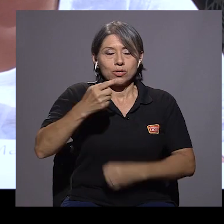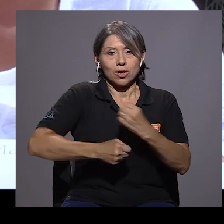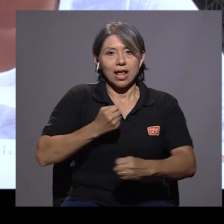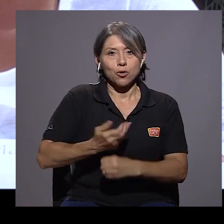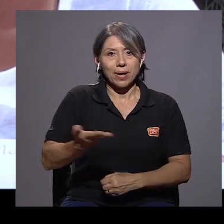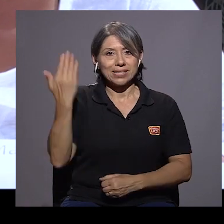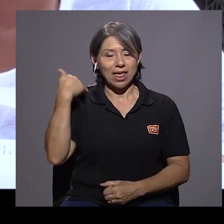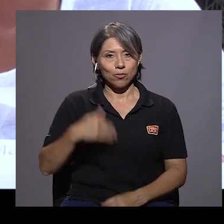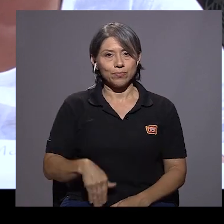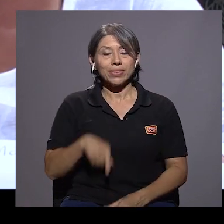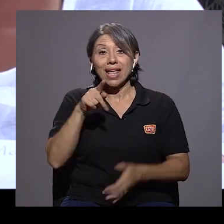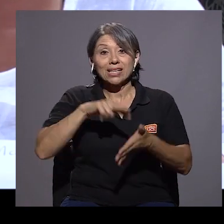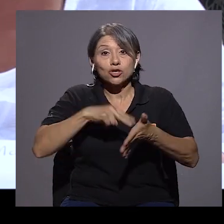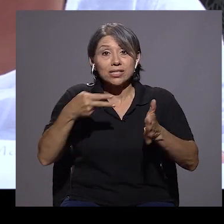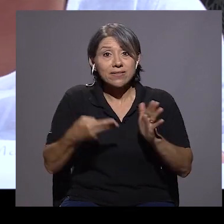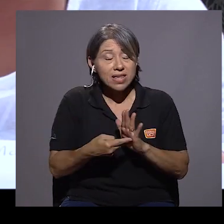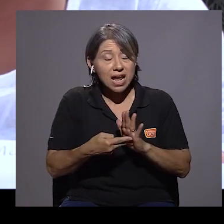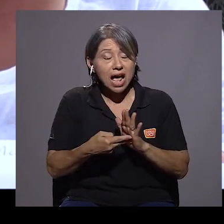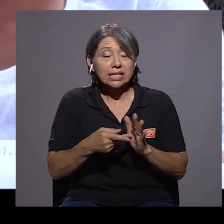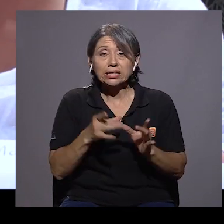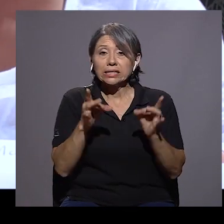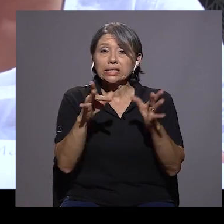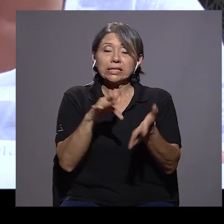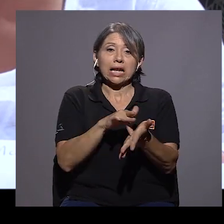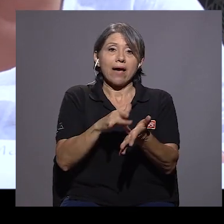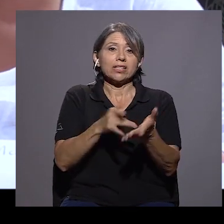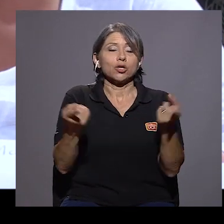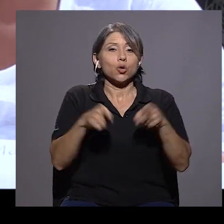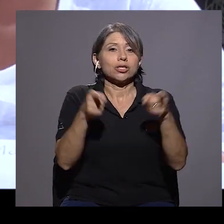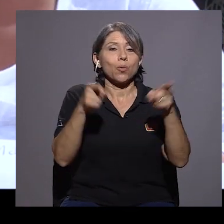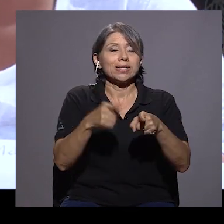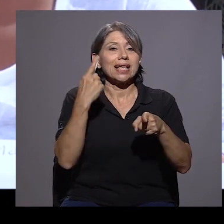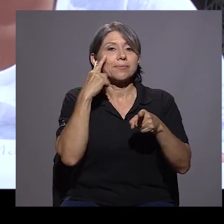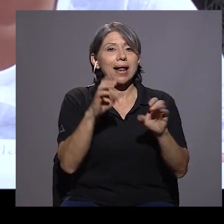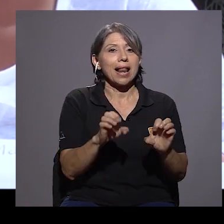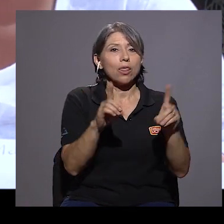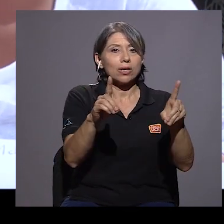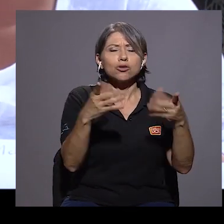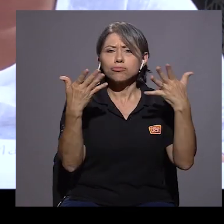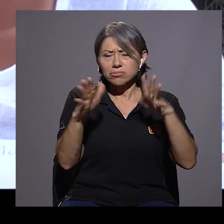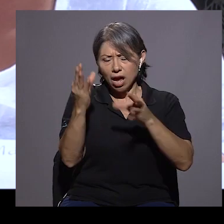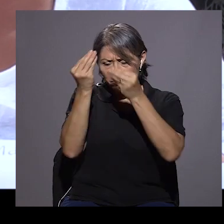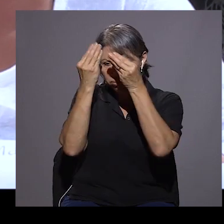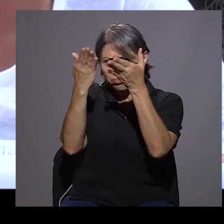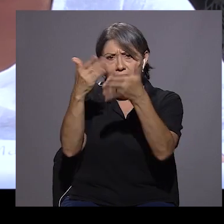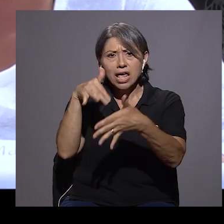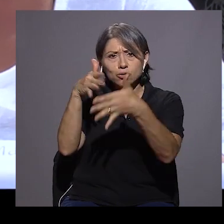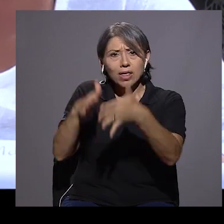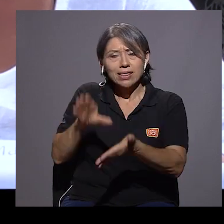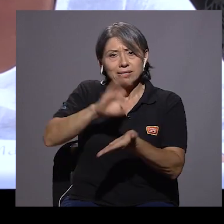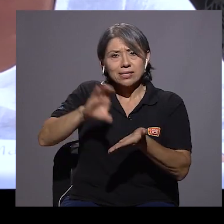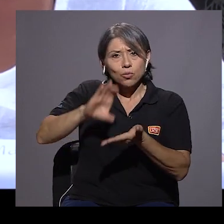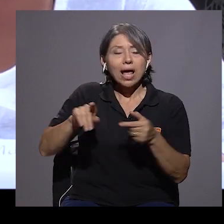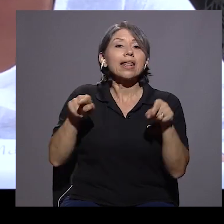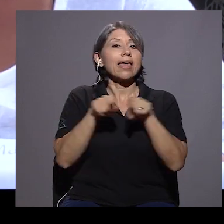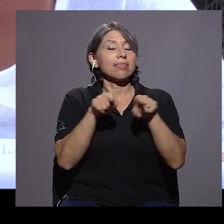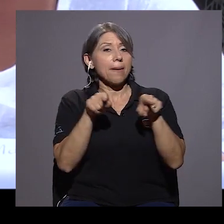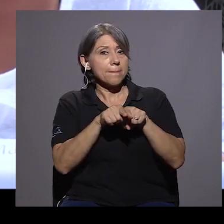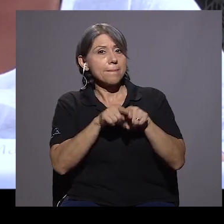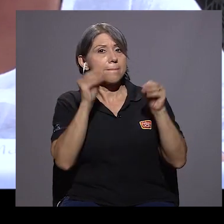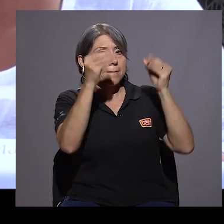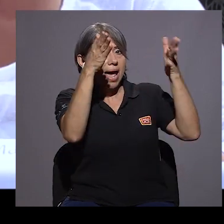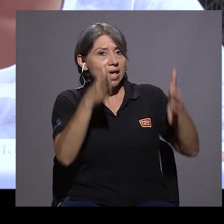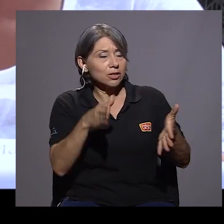combo fiscal impuesto durante el año pasado. Esto ha implicado graves consecuencias para el sector educación, cosa que lo han hecho saber tanto estudiantes